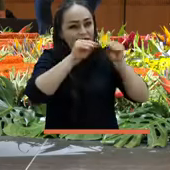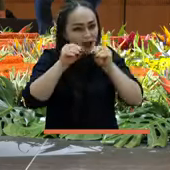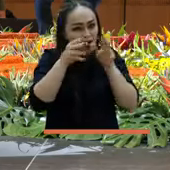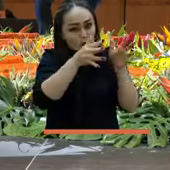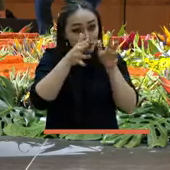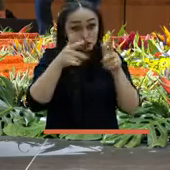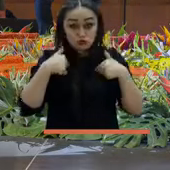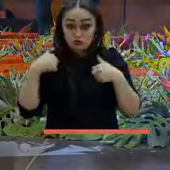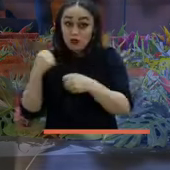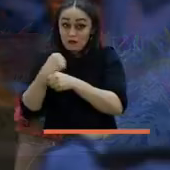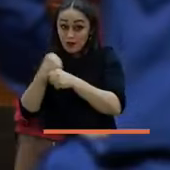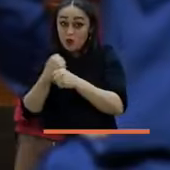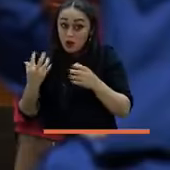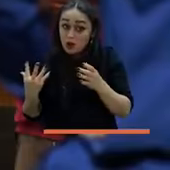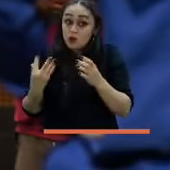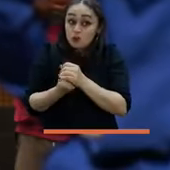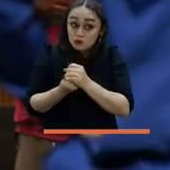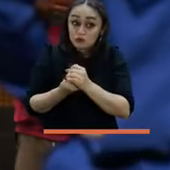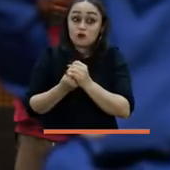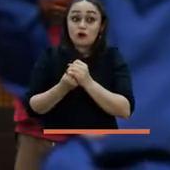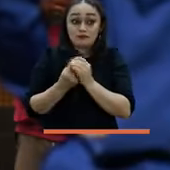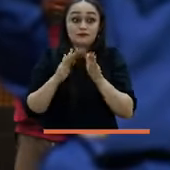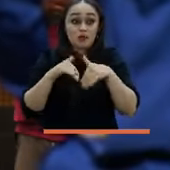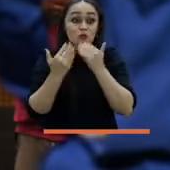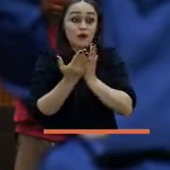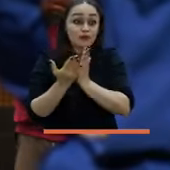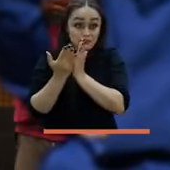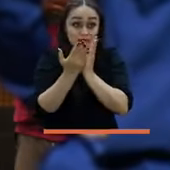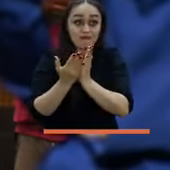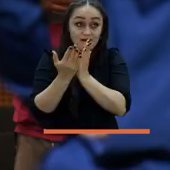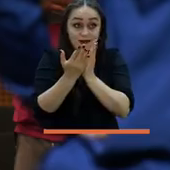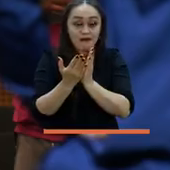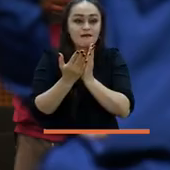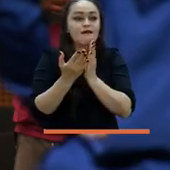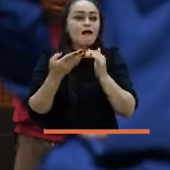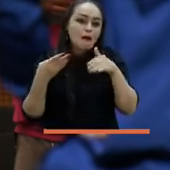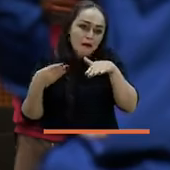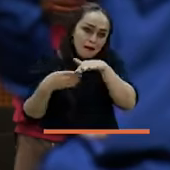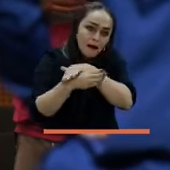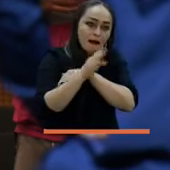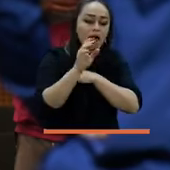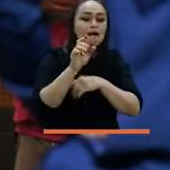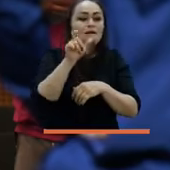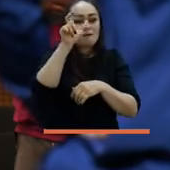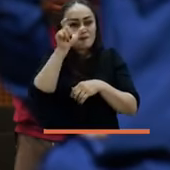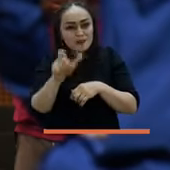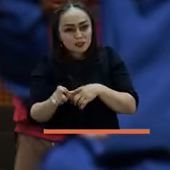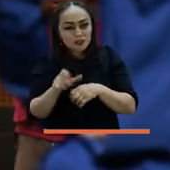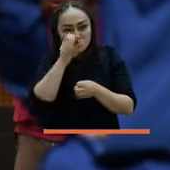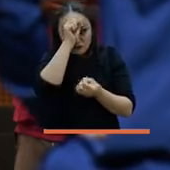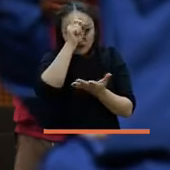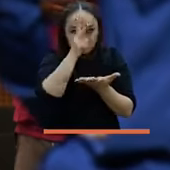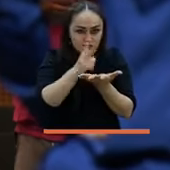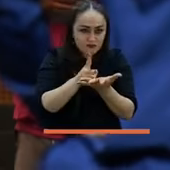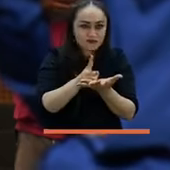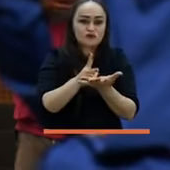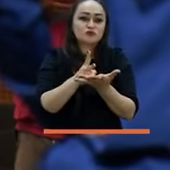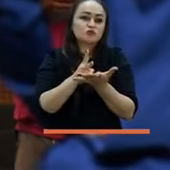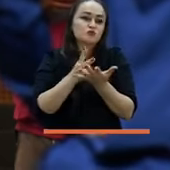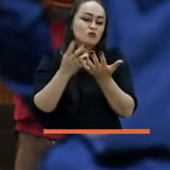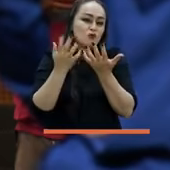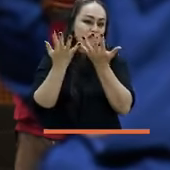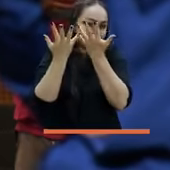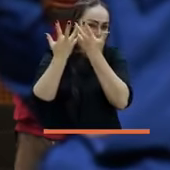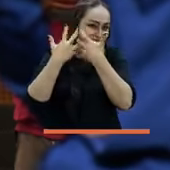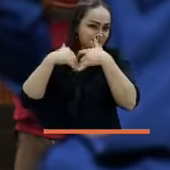inclusión educativa y si nosotros en cacsa hacemos que acceder a una persona que tenga alguna diversidad funcional pero si no